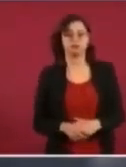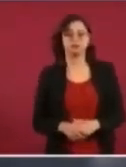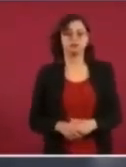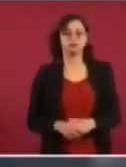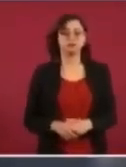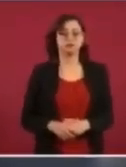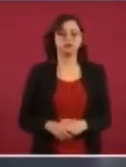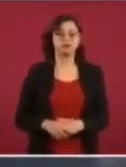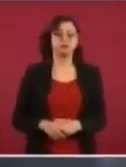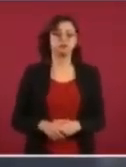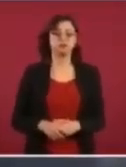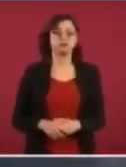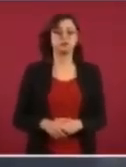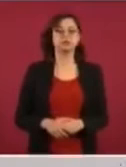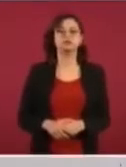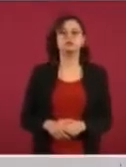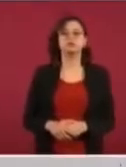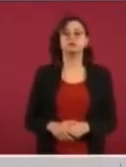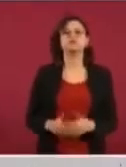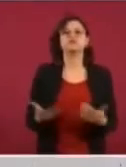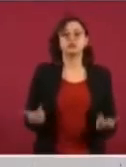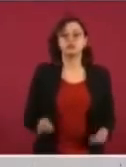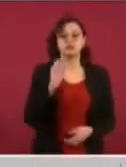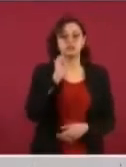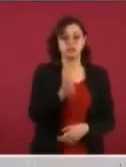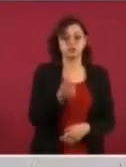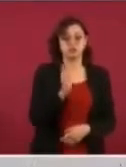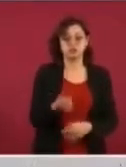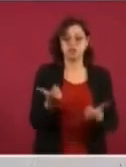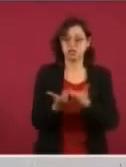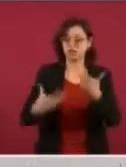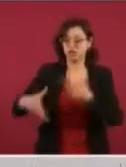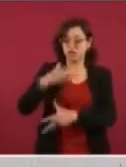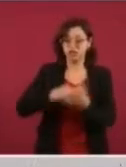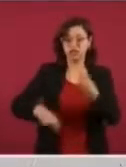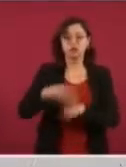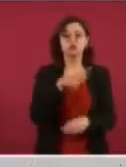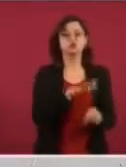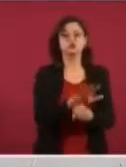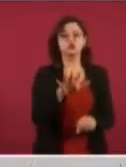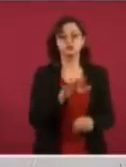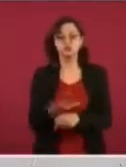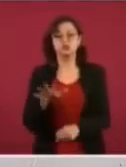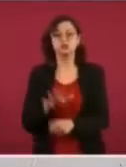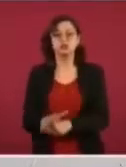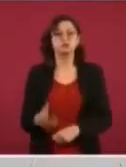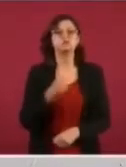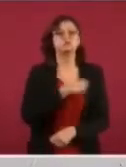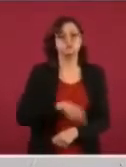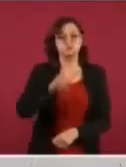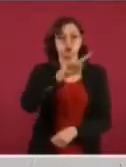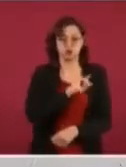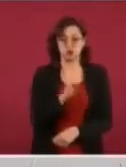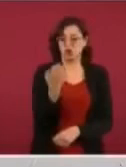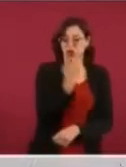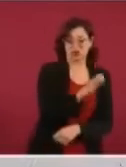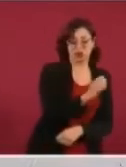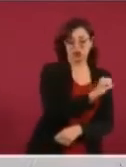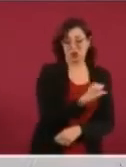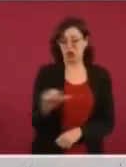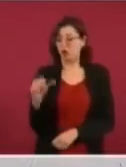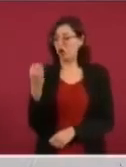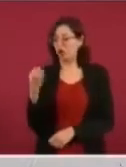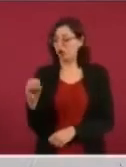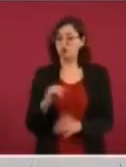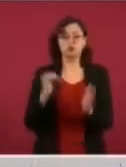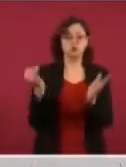Tenemos finanzas públicas sanas. De enero a octubre, la